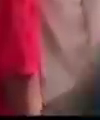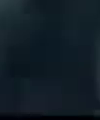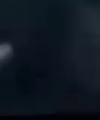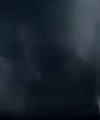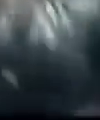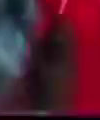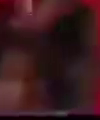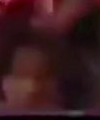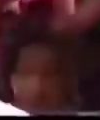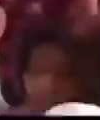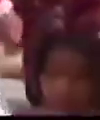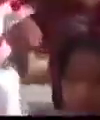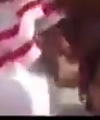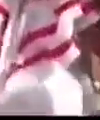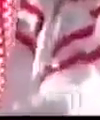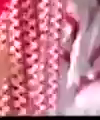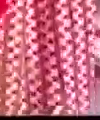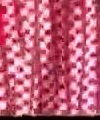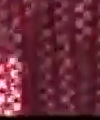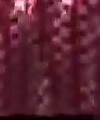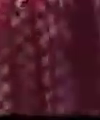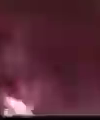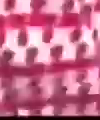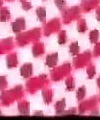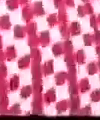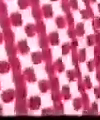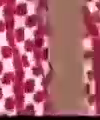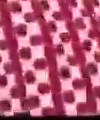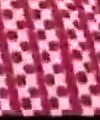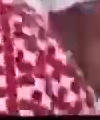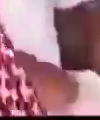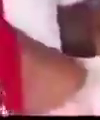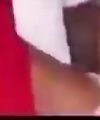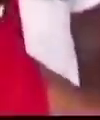donde puedes presuponer